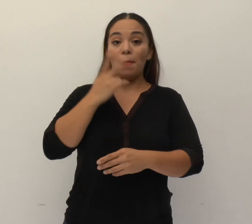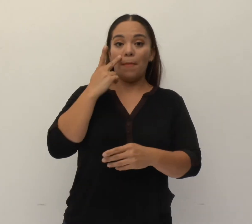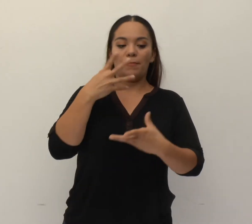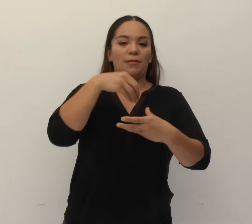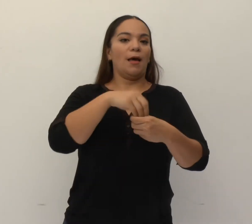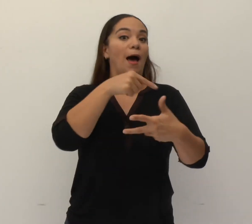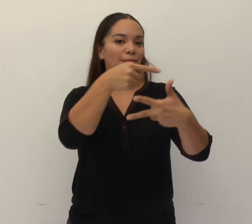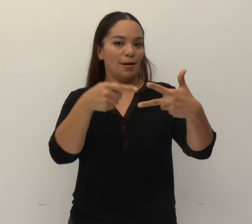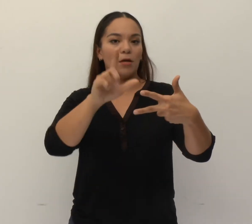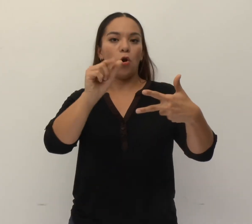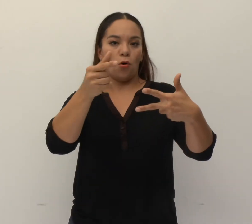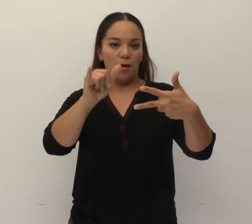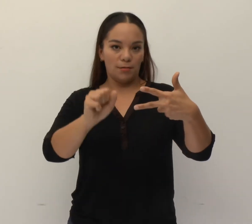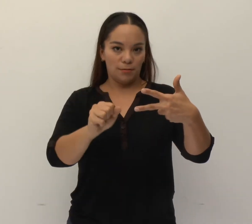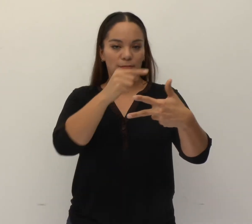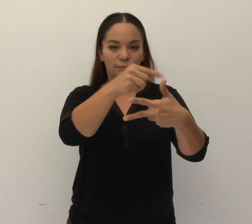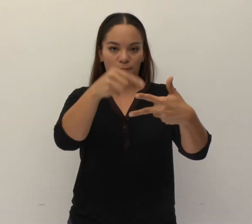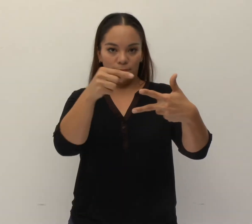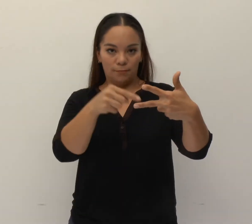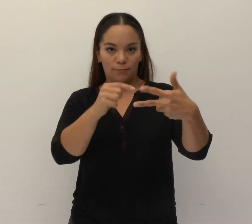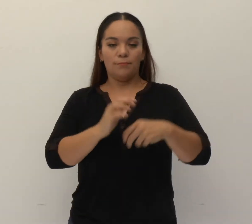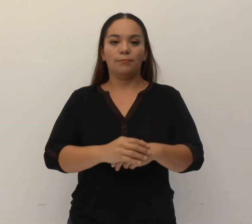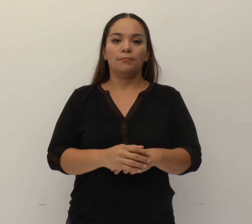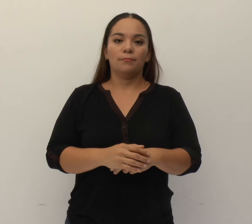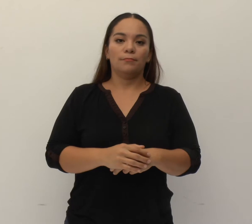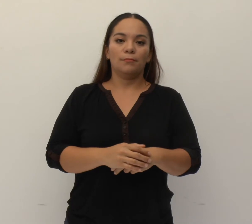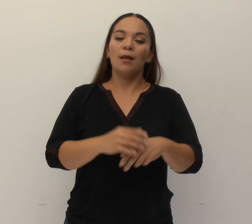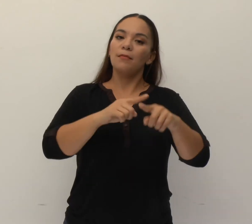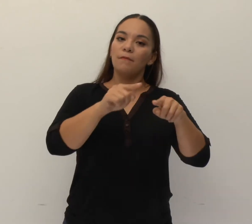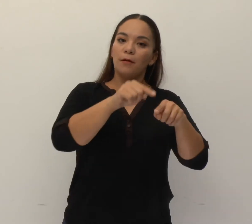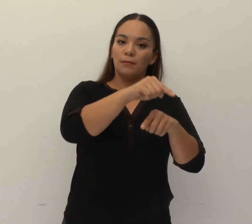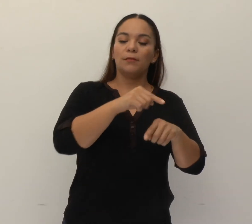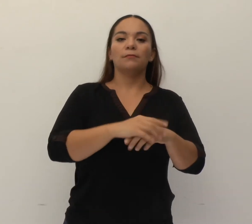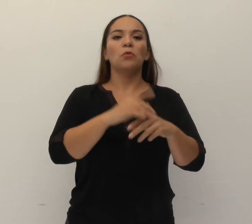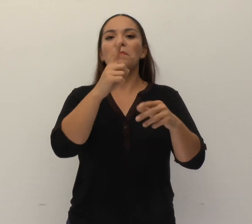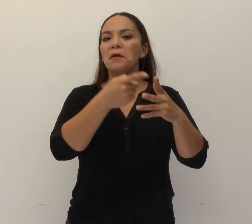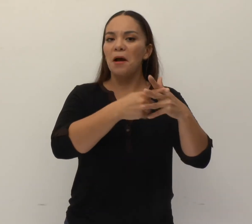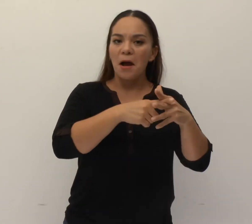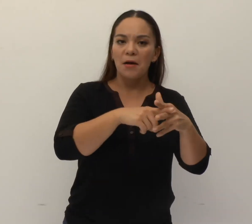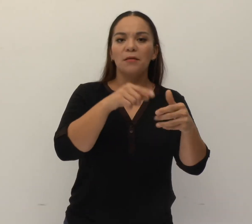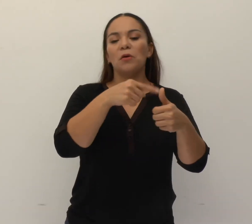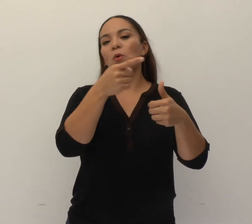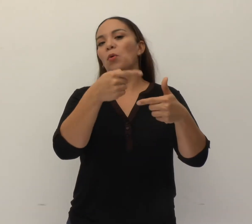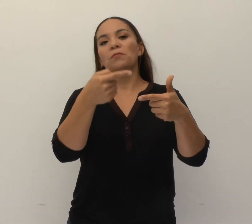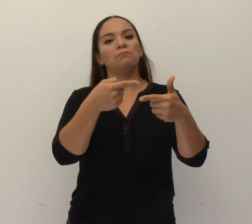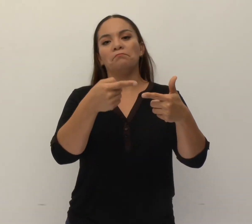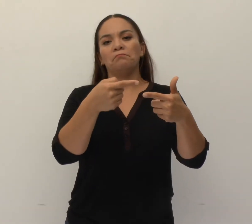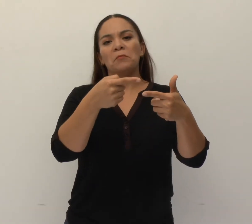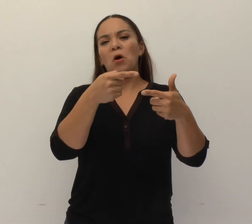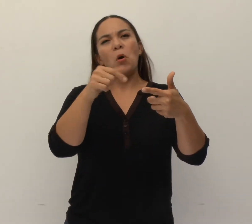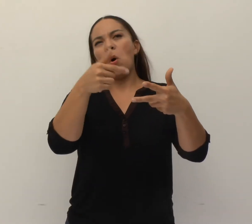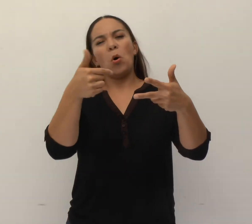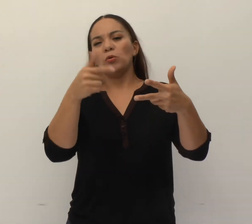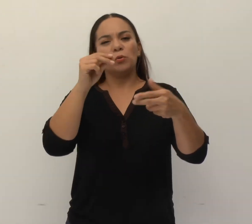tres logias acá, the Odd Fellows, Mechanic, and the,